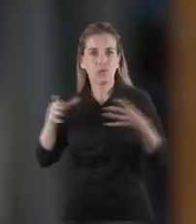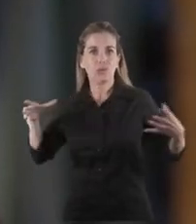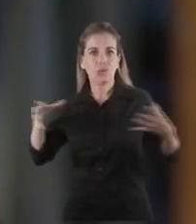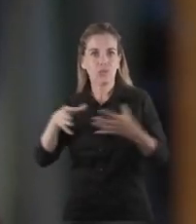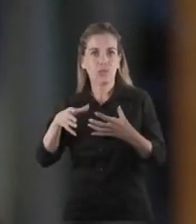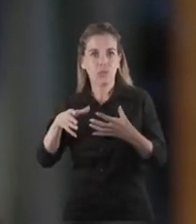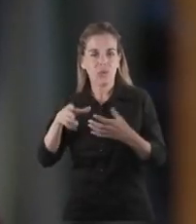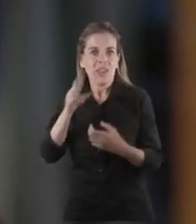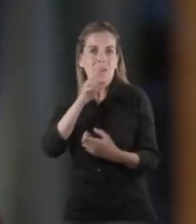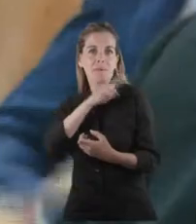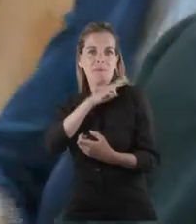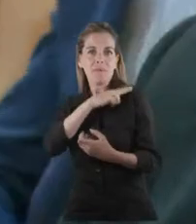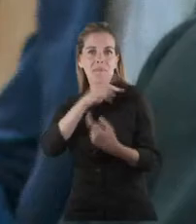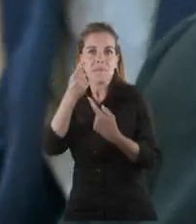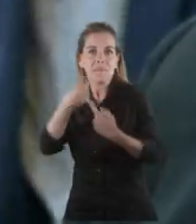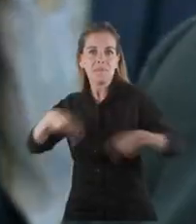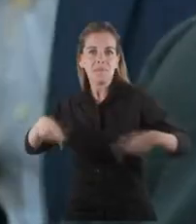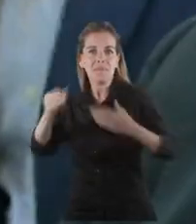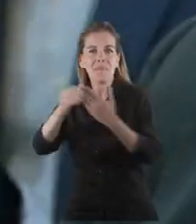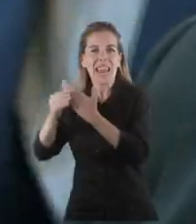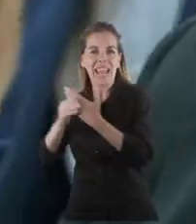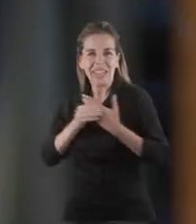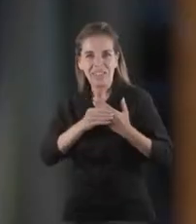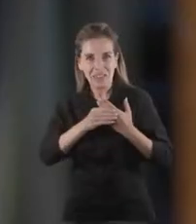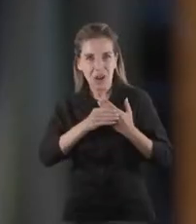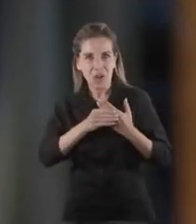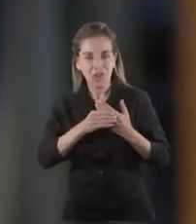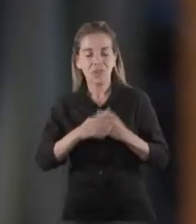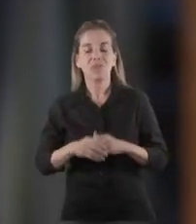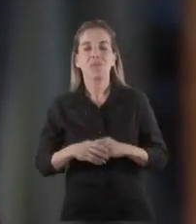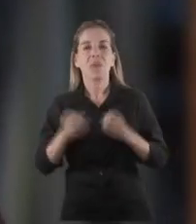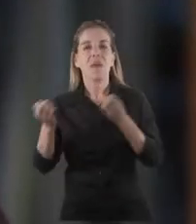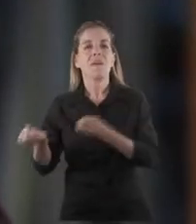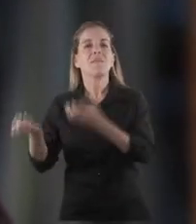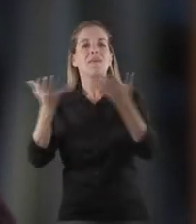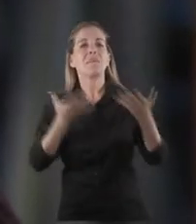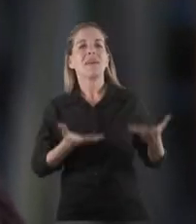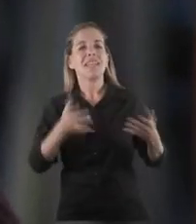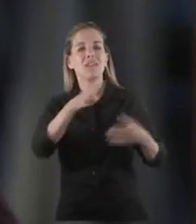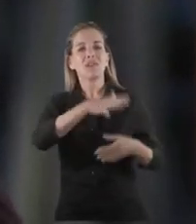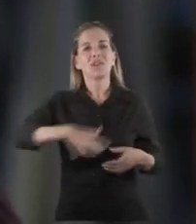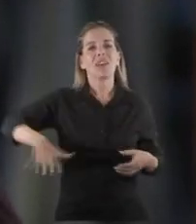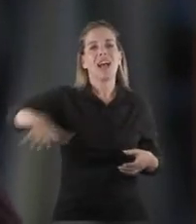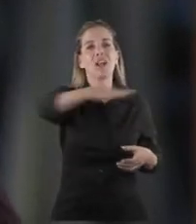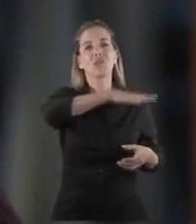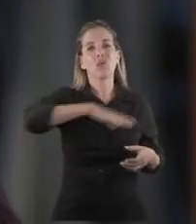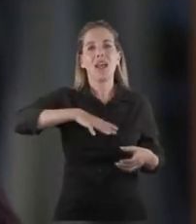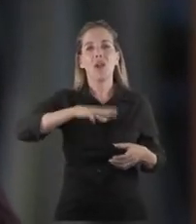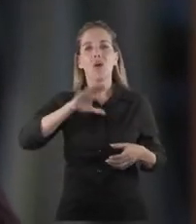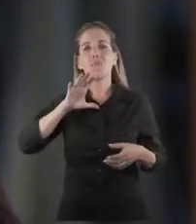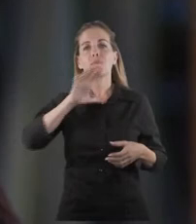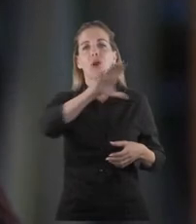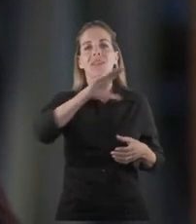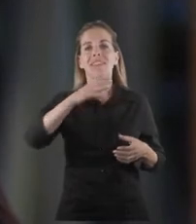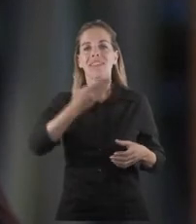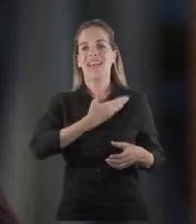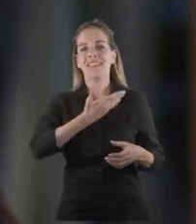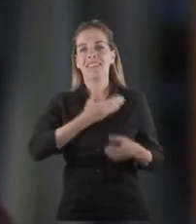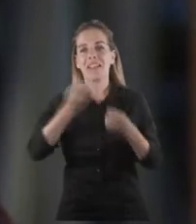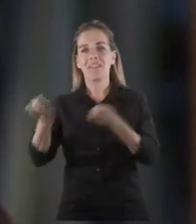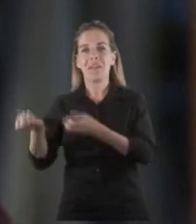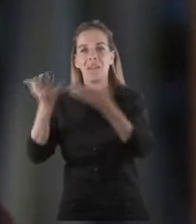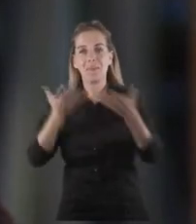de su gabinete que nos están acompañando, bienvenidos a suelo parejense, a suelo santafesino.